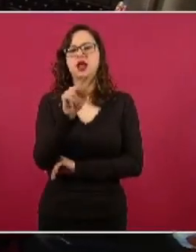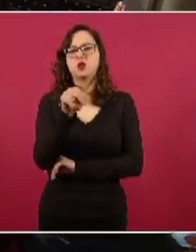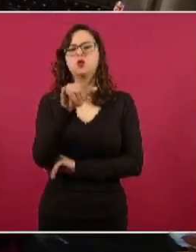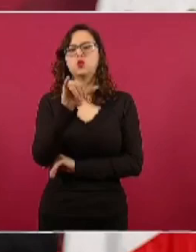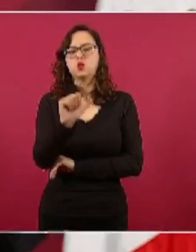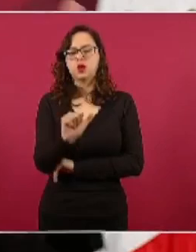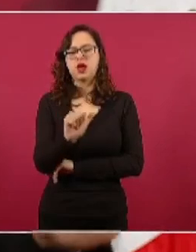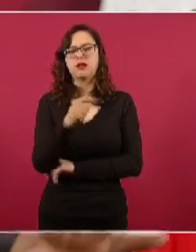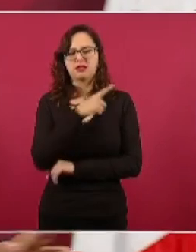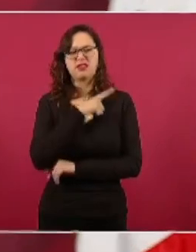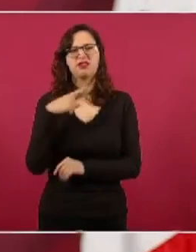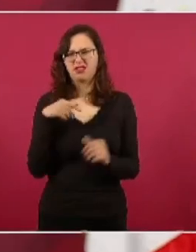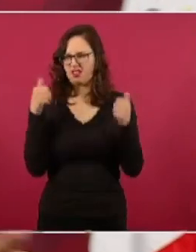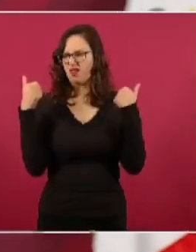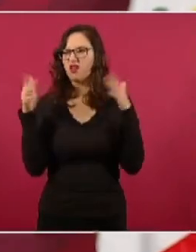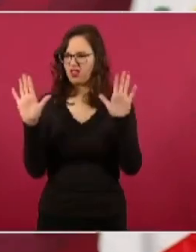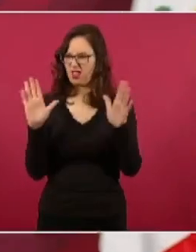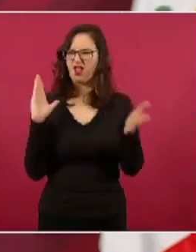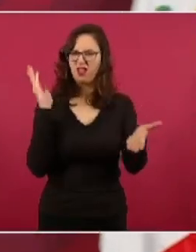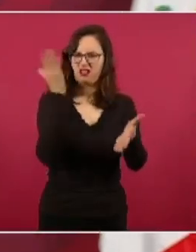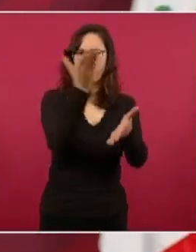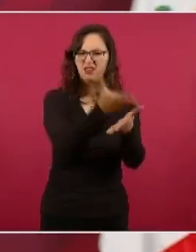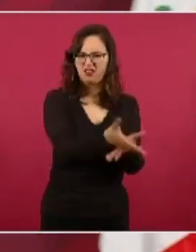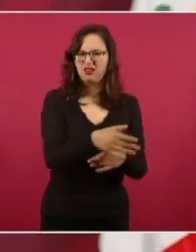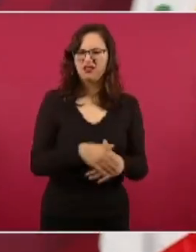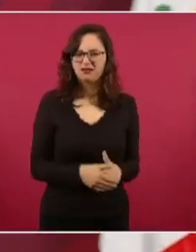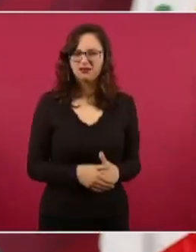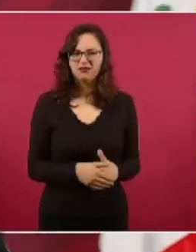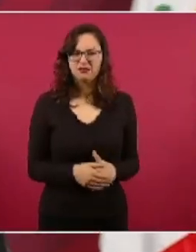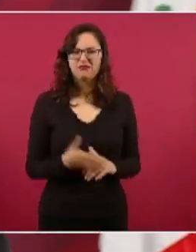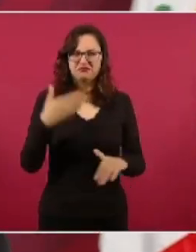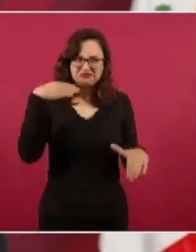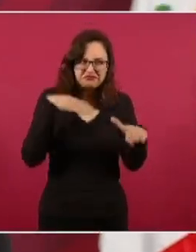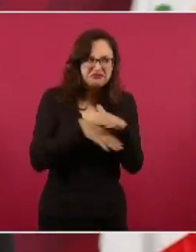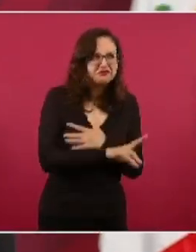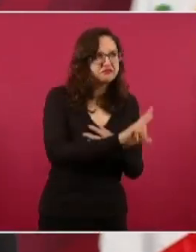a donde llevaba a todos